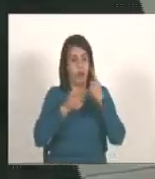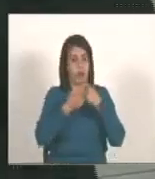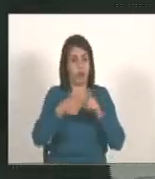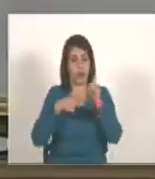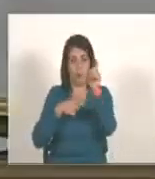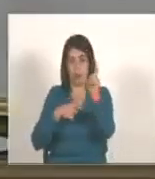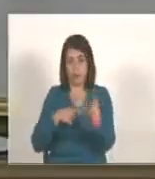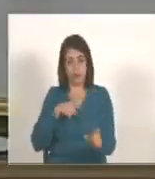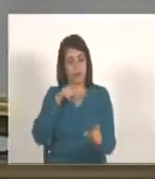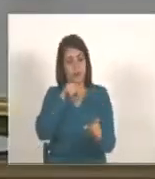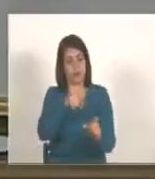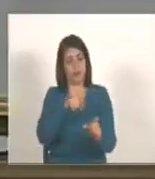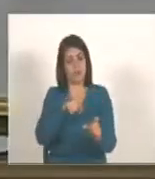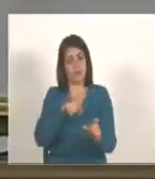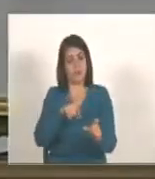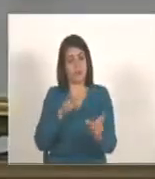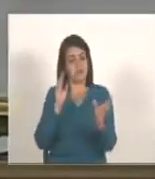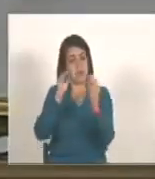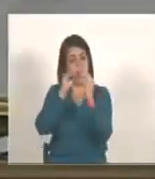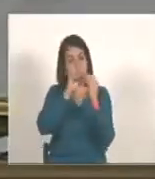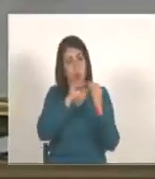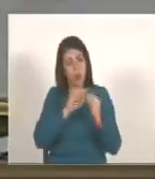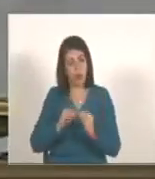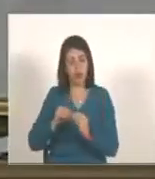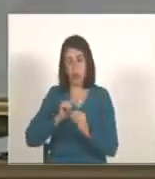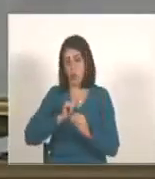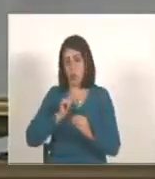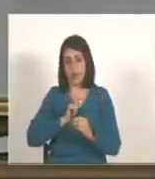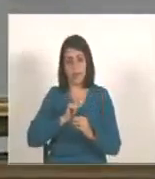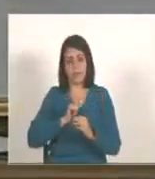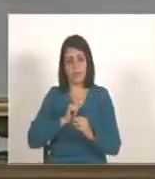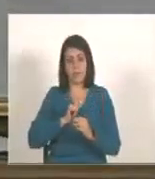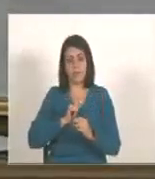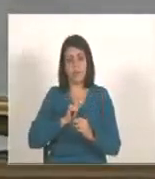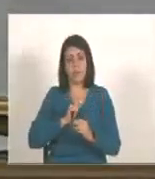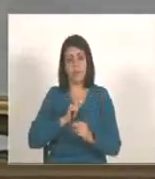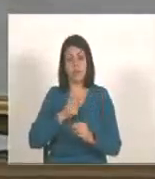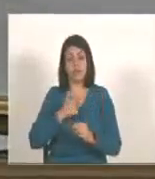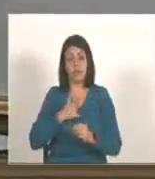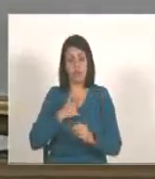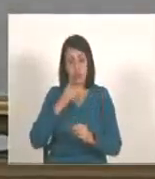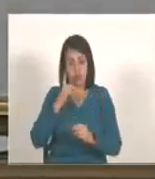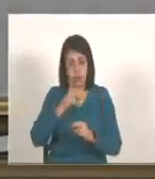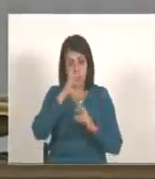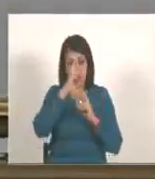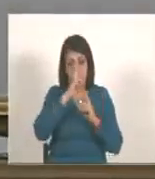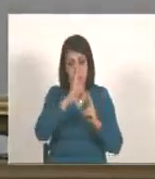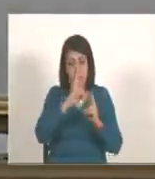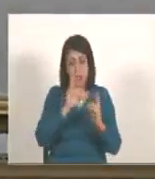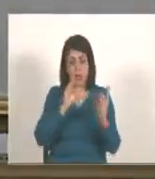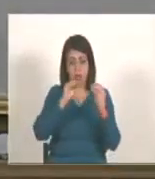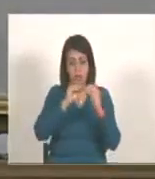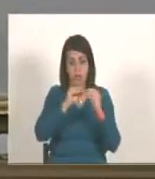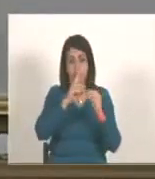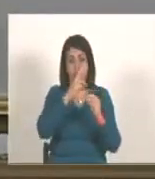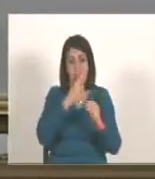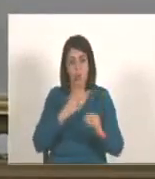persona, en los términos que fuere, yo debo respetar ese compromiso.